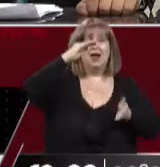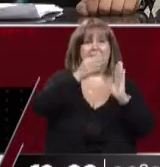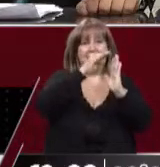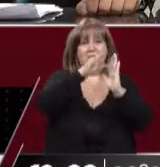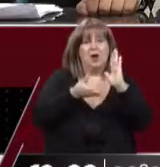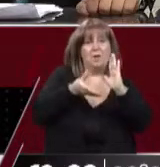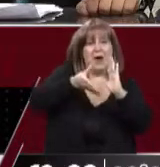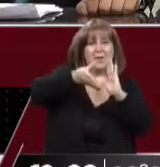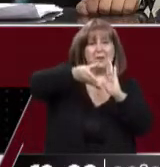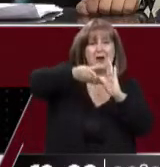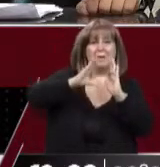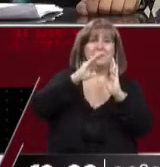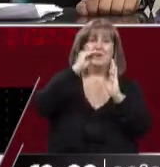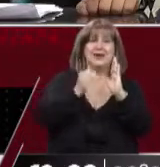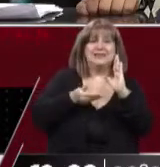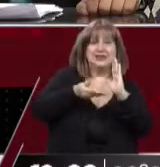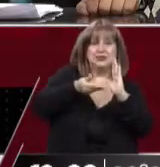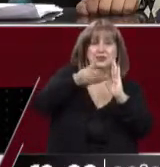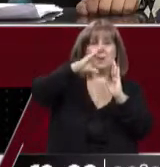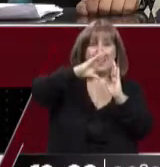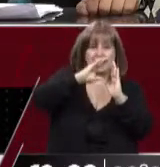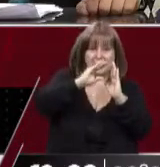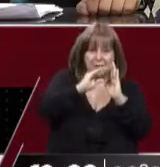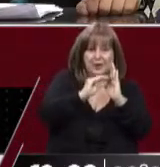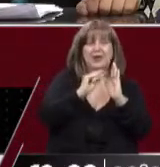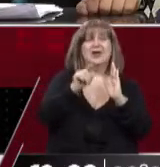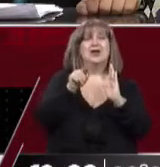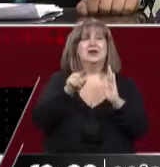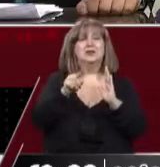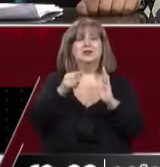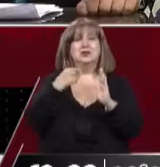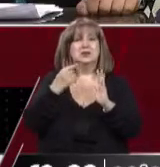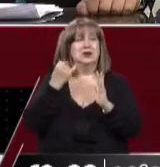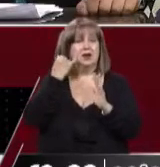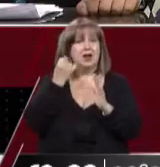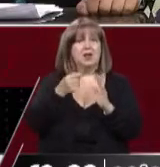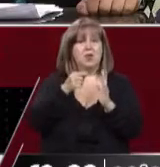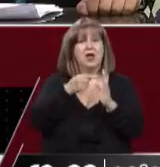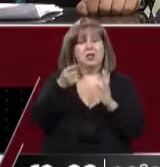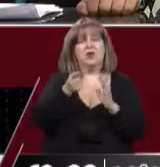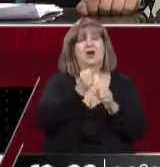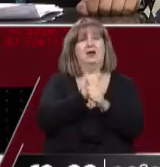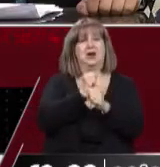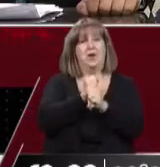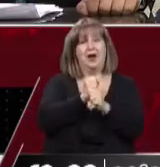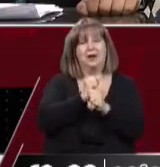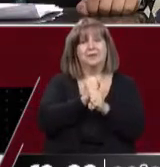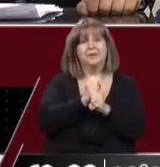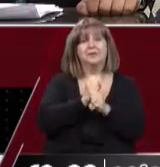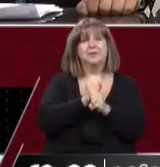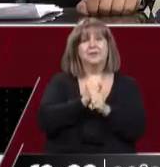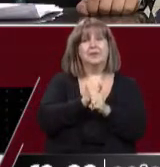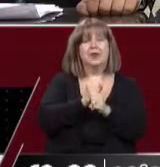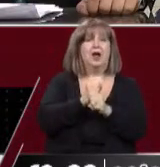a quienes hoy son beneficiarios de programas o de subsidios por parte del Estado a cambio de algún tipo de contraprestación hacia el propio Estado